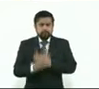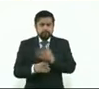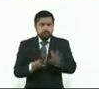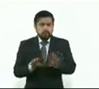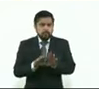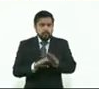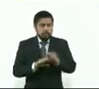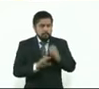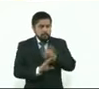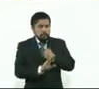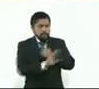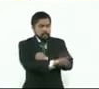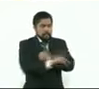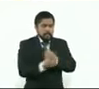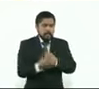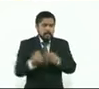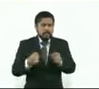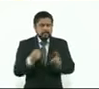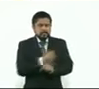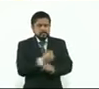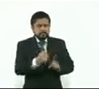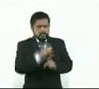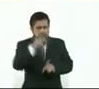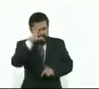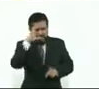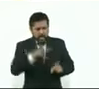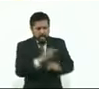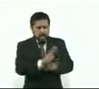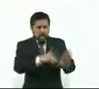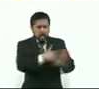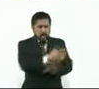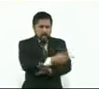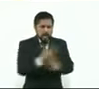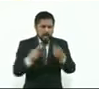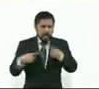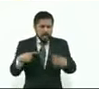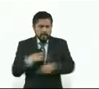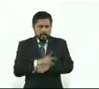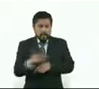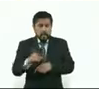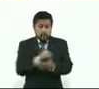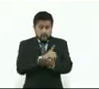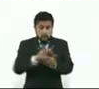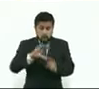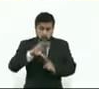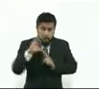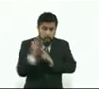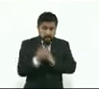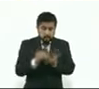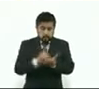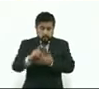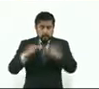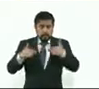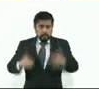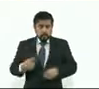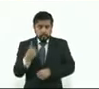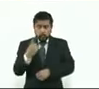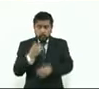torturas. La Comisión de Derechos Humanos pues ya ha recomendado en varias ocasiones en este año y el